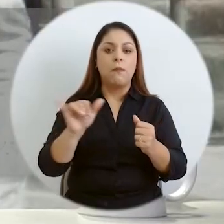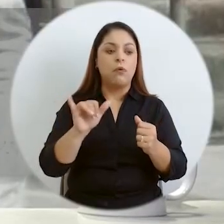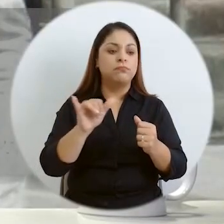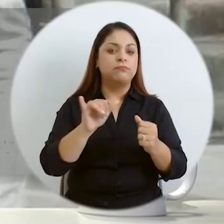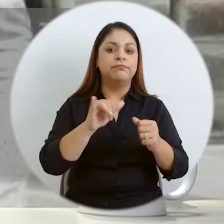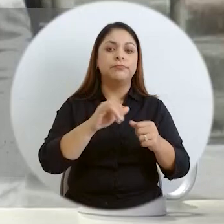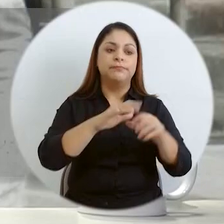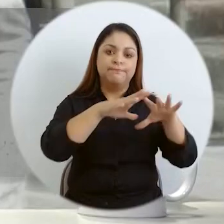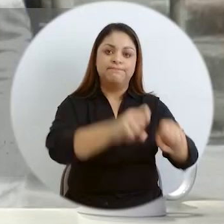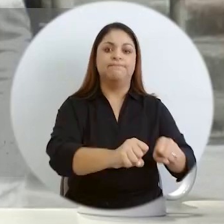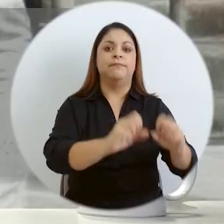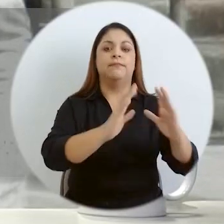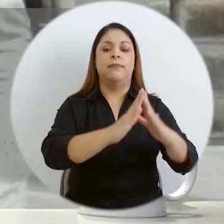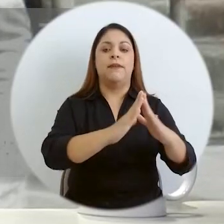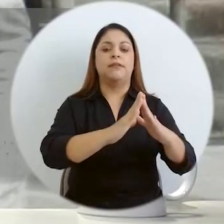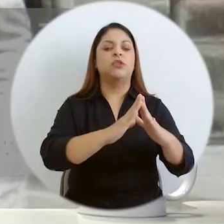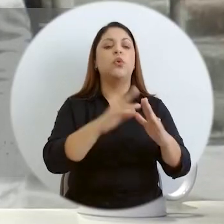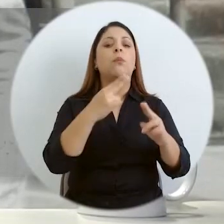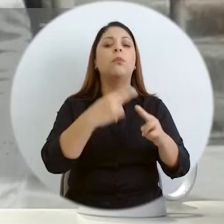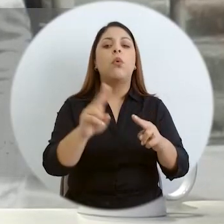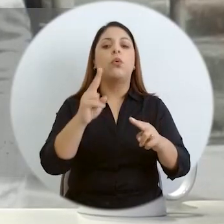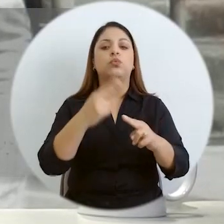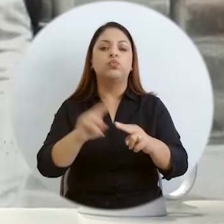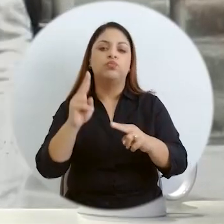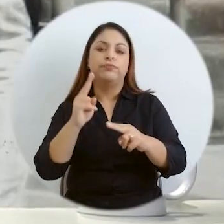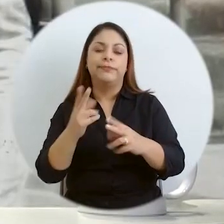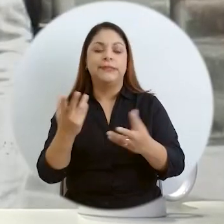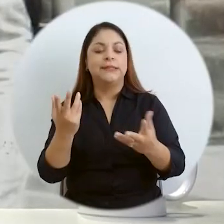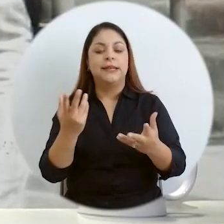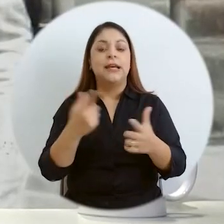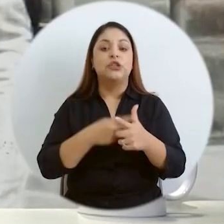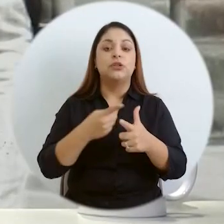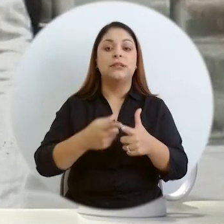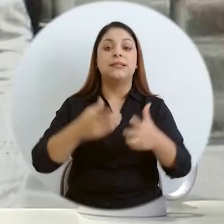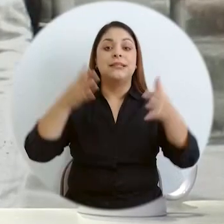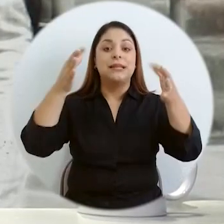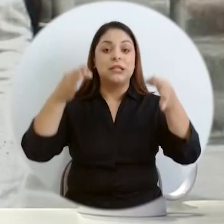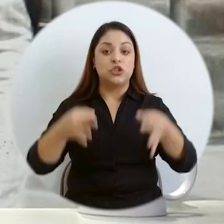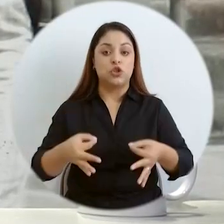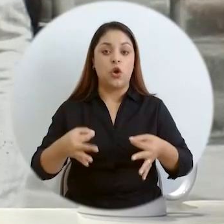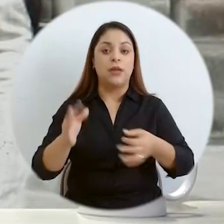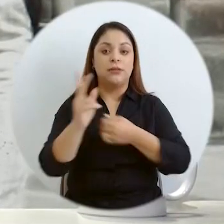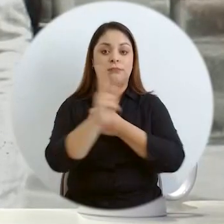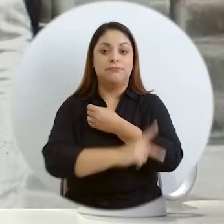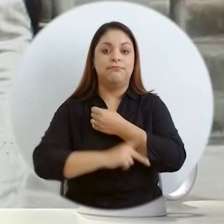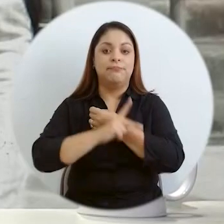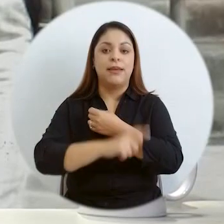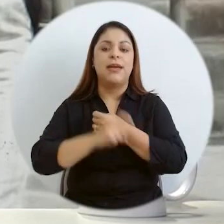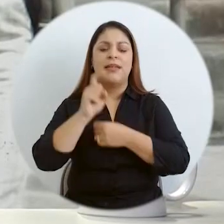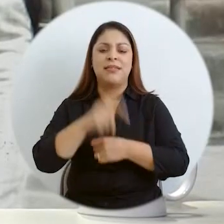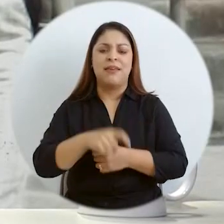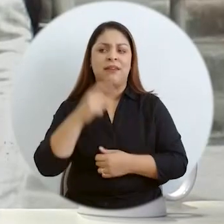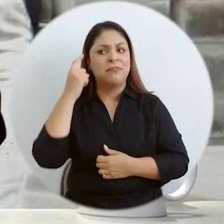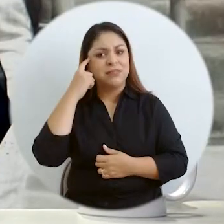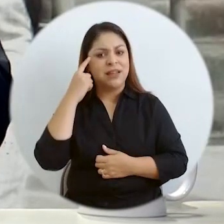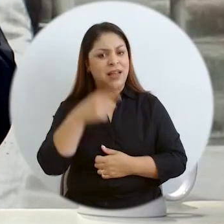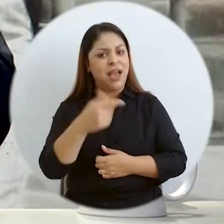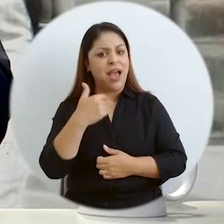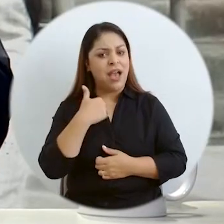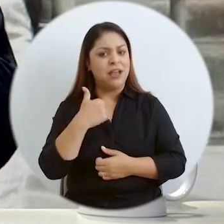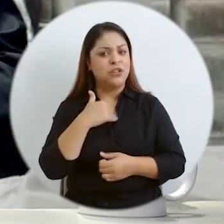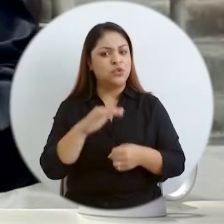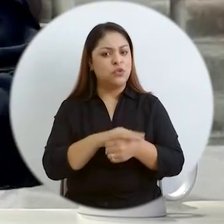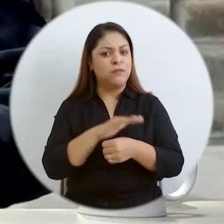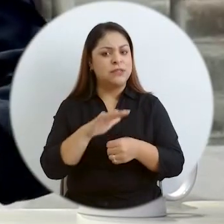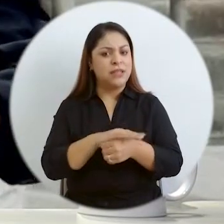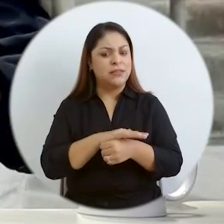temporales. Entonces, a la hora que nos toca tomar decisiones como país de decir hay suficientes,